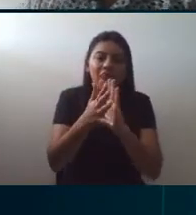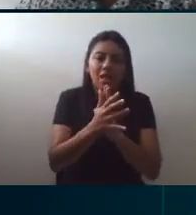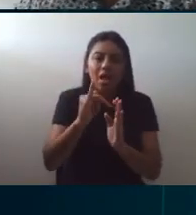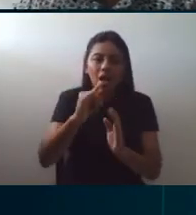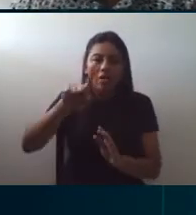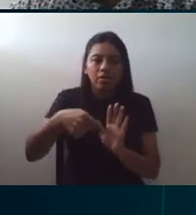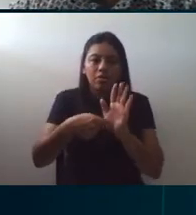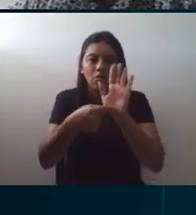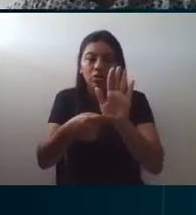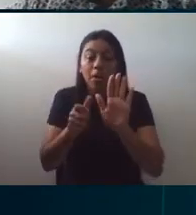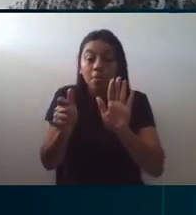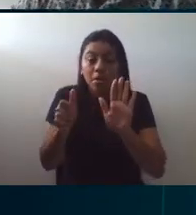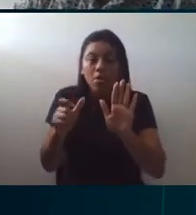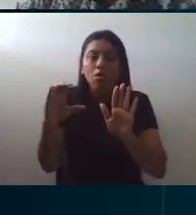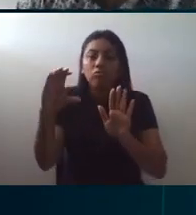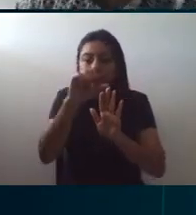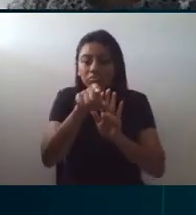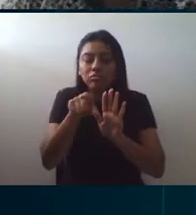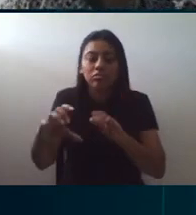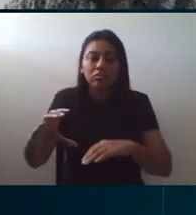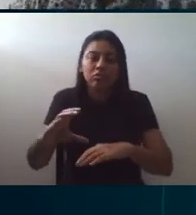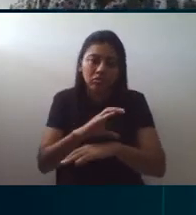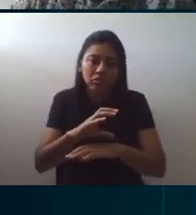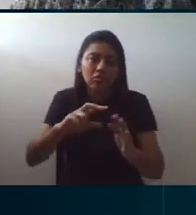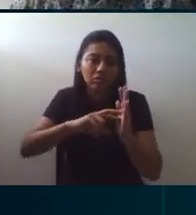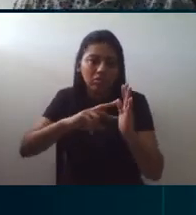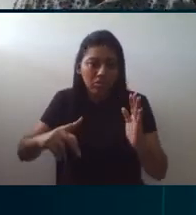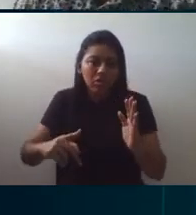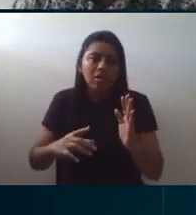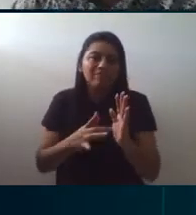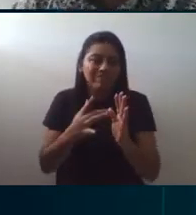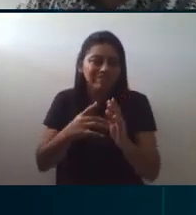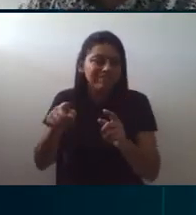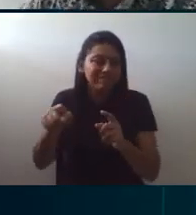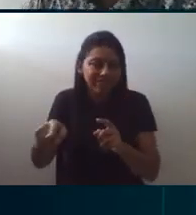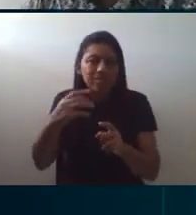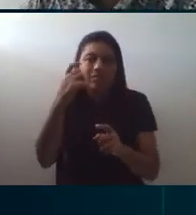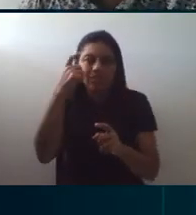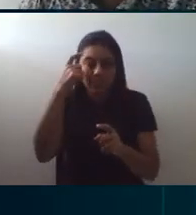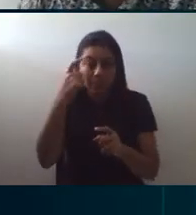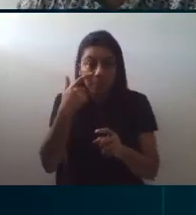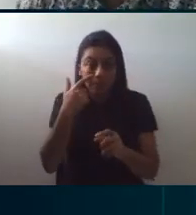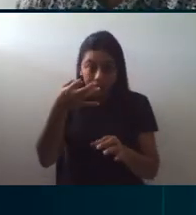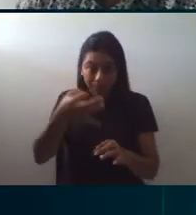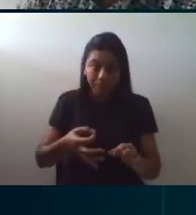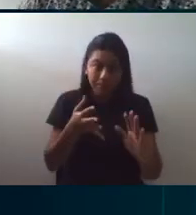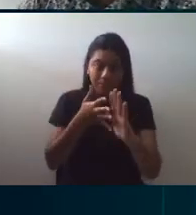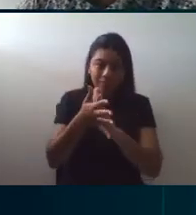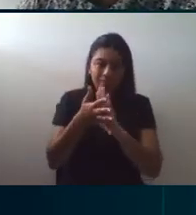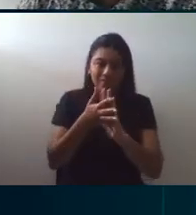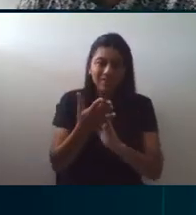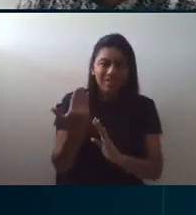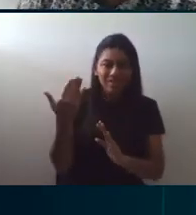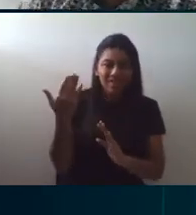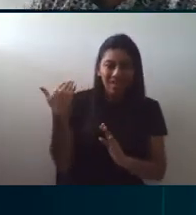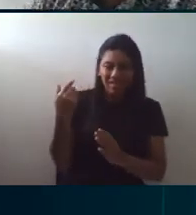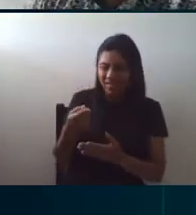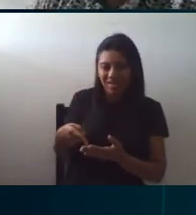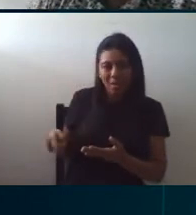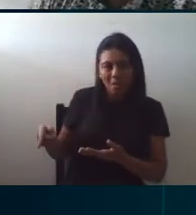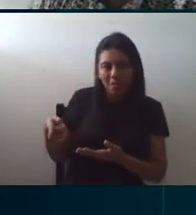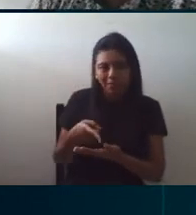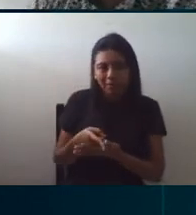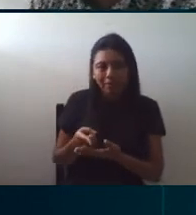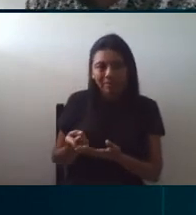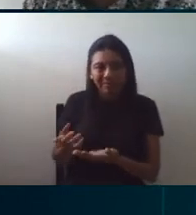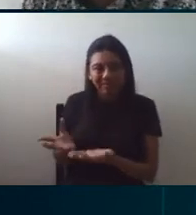se las voy a compartir a continuación. Con esa gran base de datos de la NASA que les mostré hace un ratico, lo que hice fue encontrar la relación o